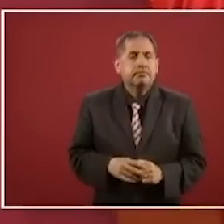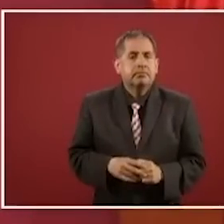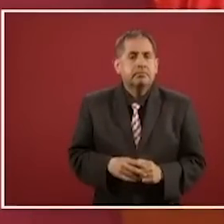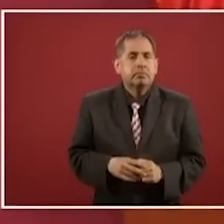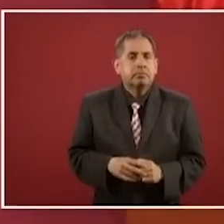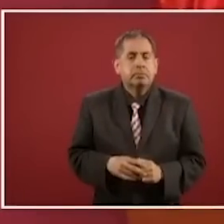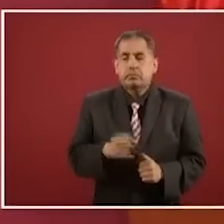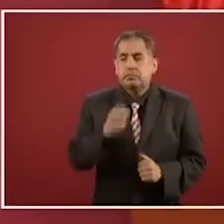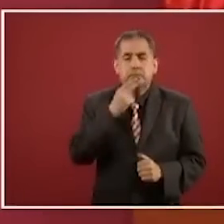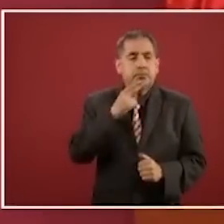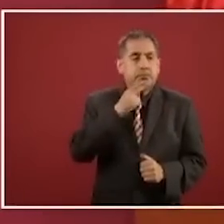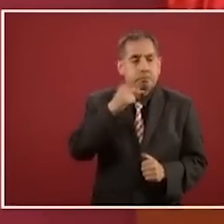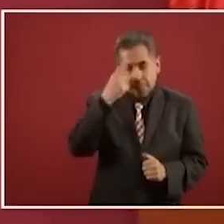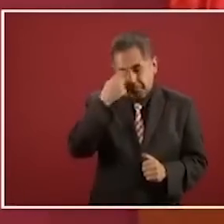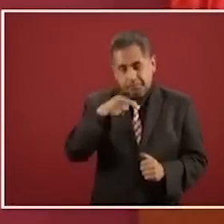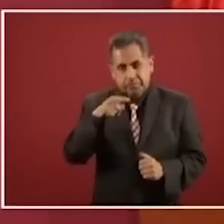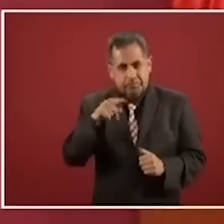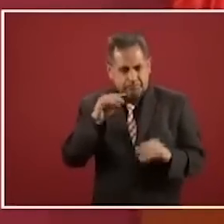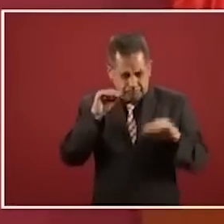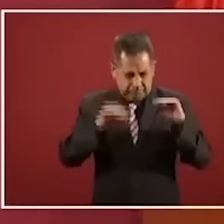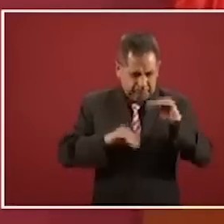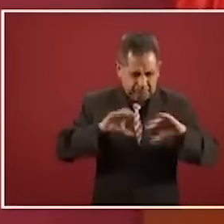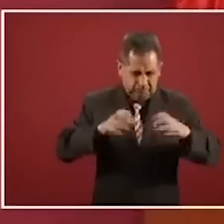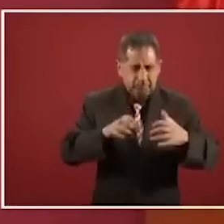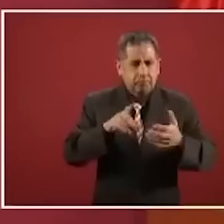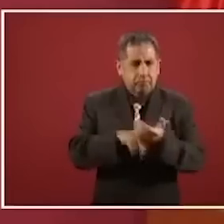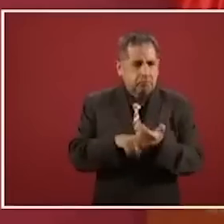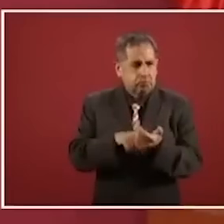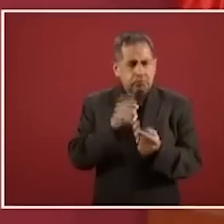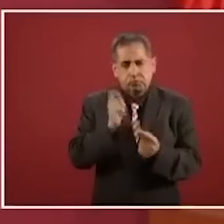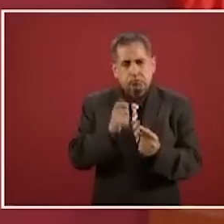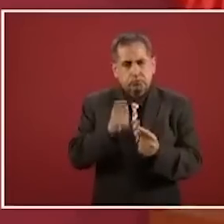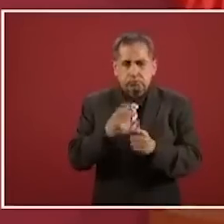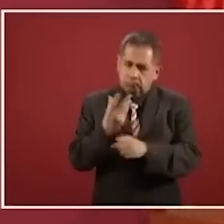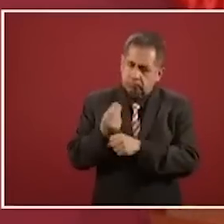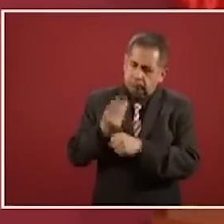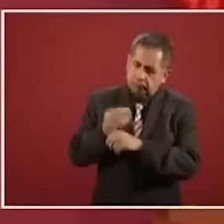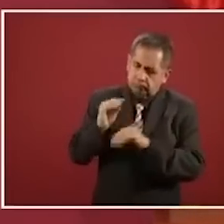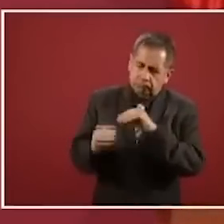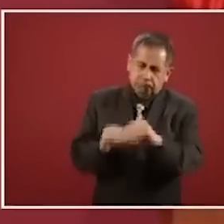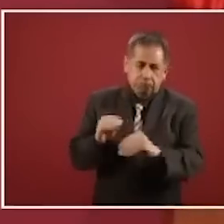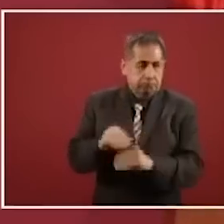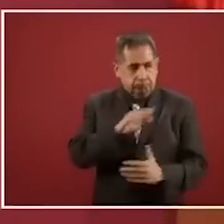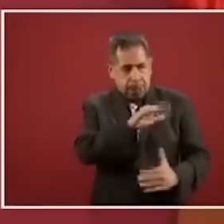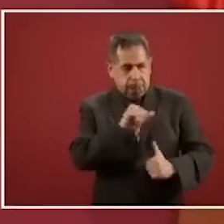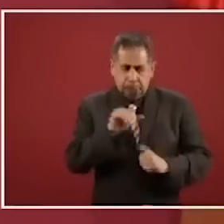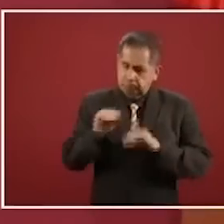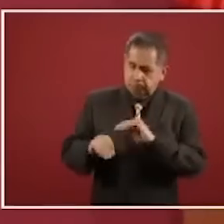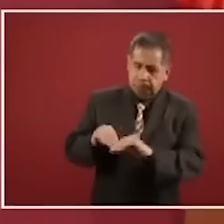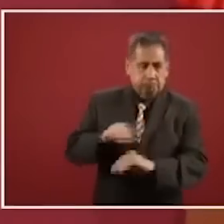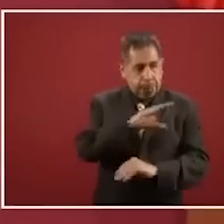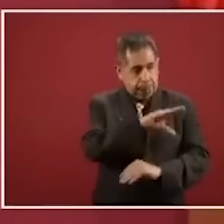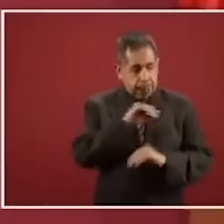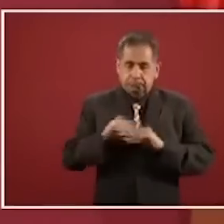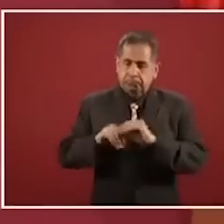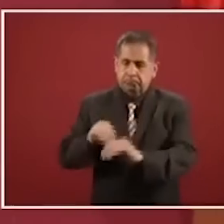se utiliza para la construcción de esta obra. Por eso hablamos